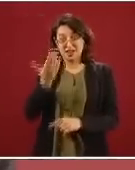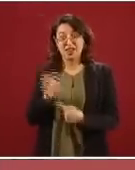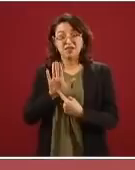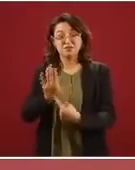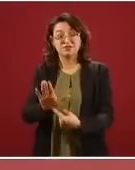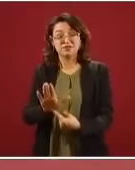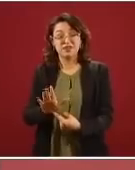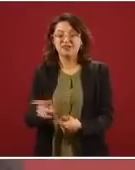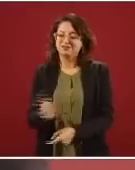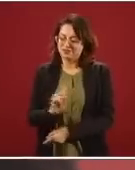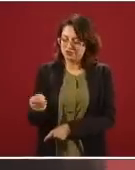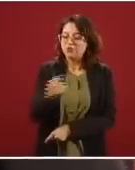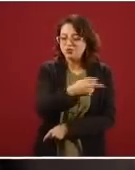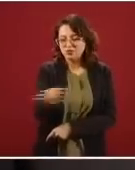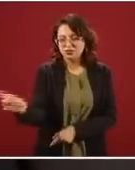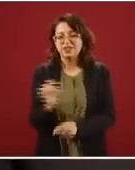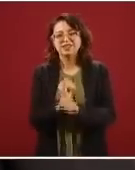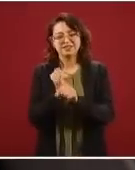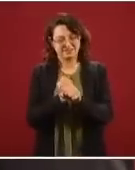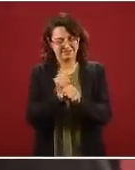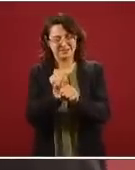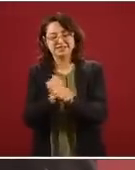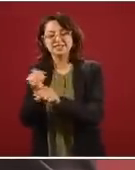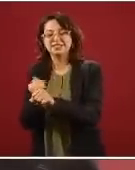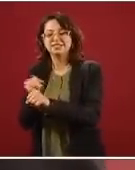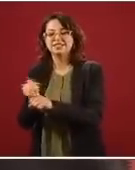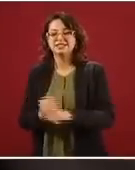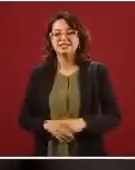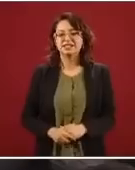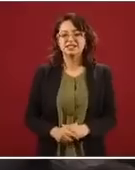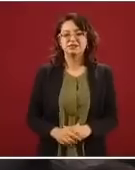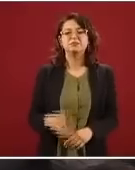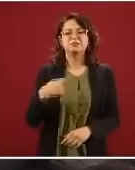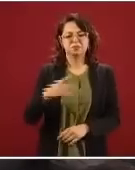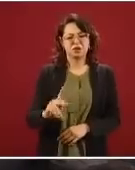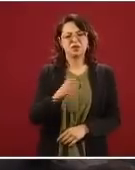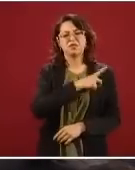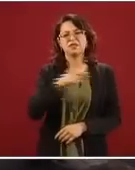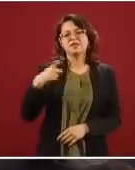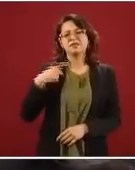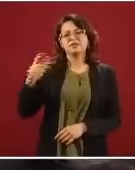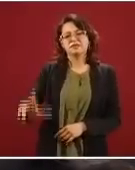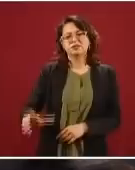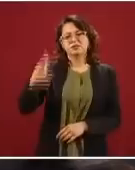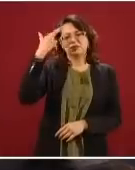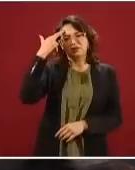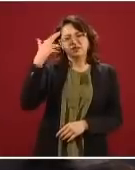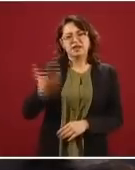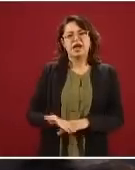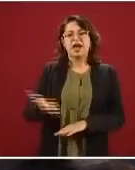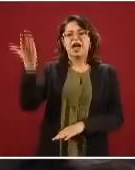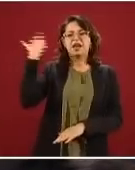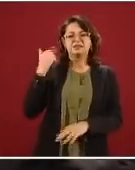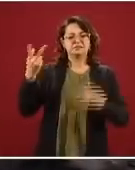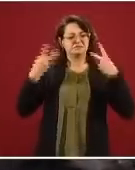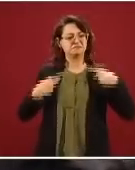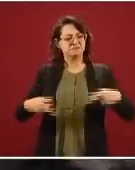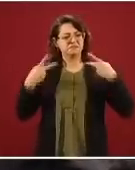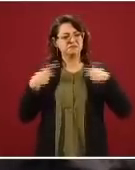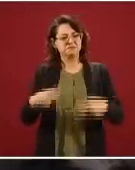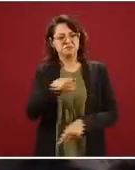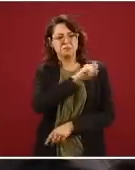Eso les corresponde a ustedes. Acuérdense que había gente que llegaba a la cárcel, famosos,